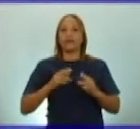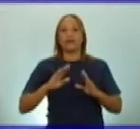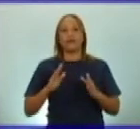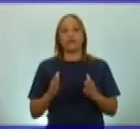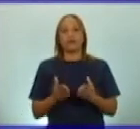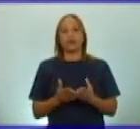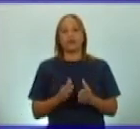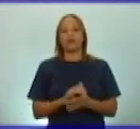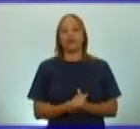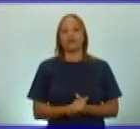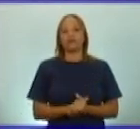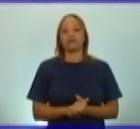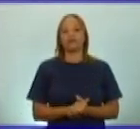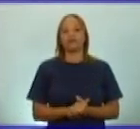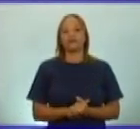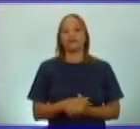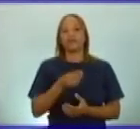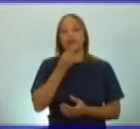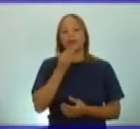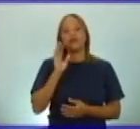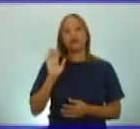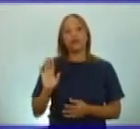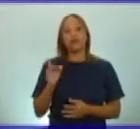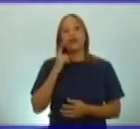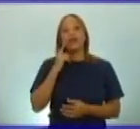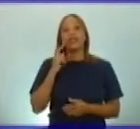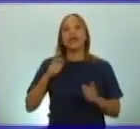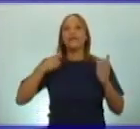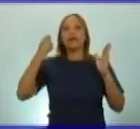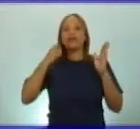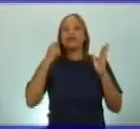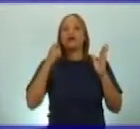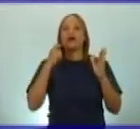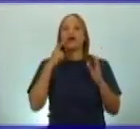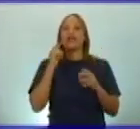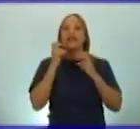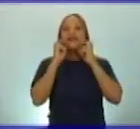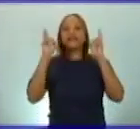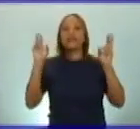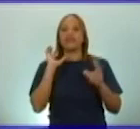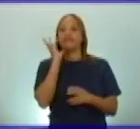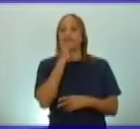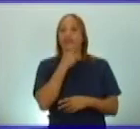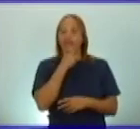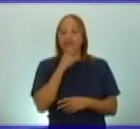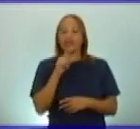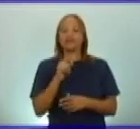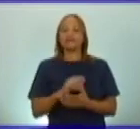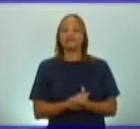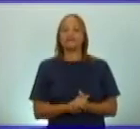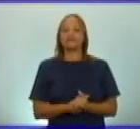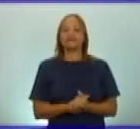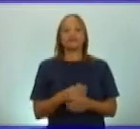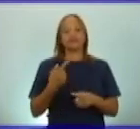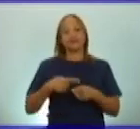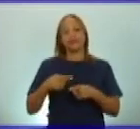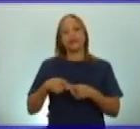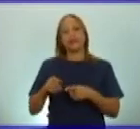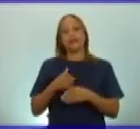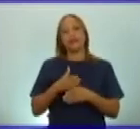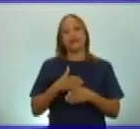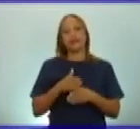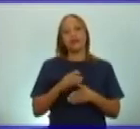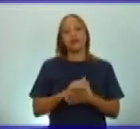en Alemania. Pueden ver, si es posible, la película La vida es bella, El niño de la pijama de raya, que van a ver cuán